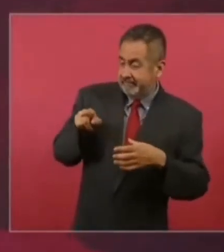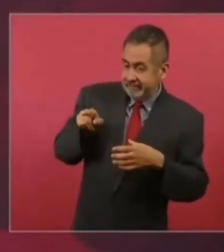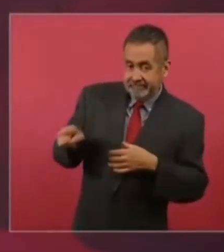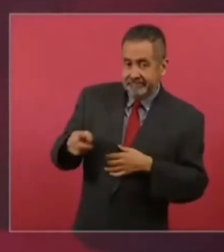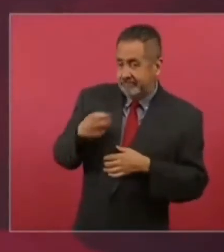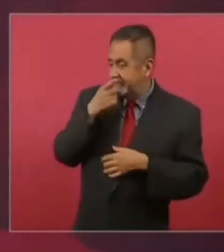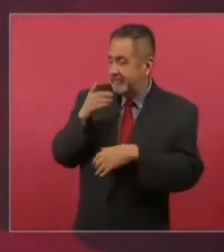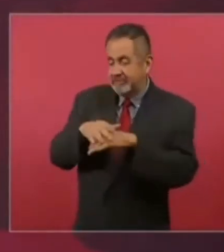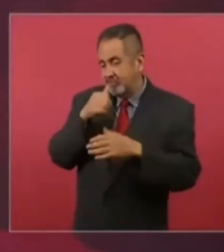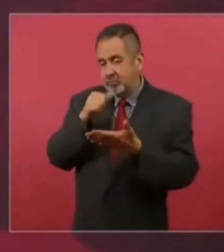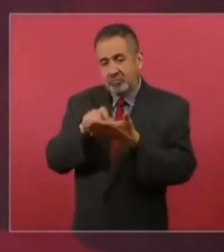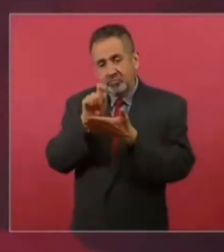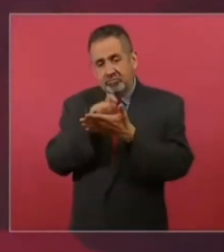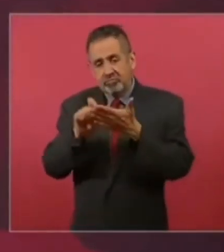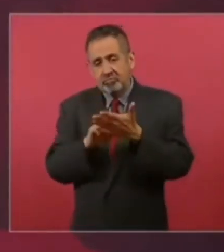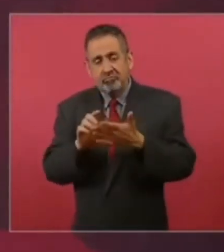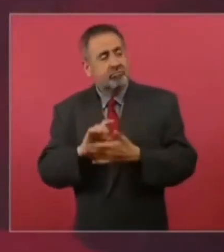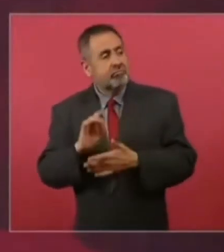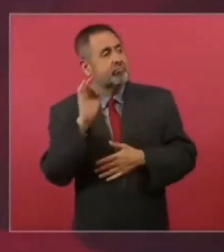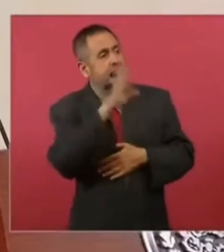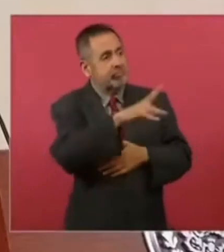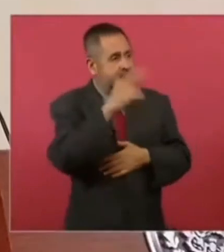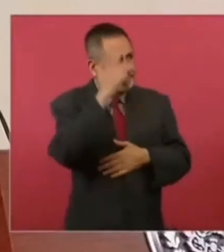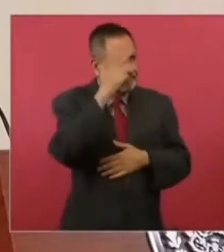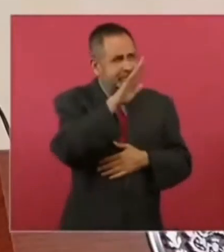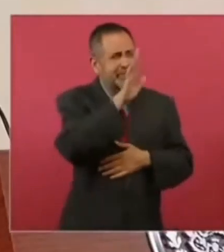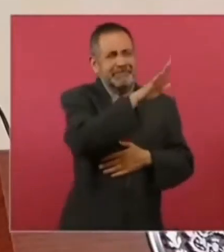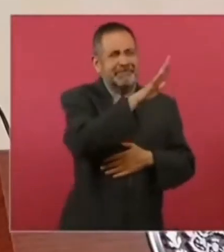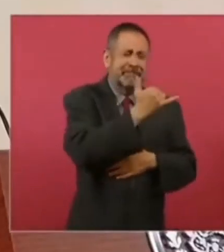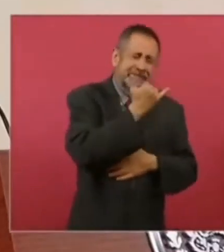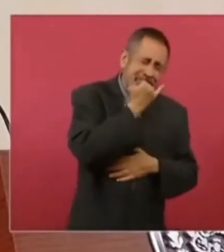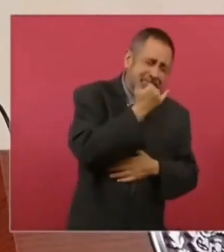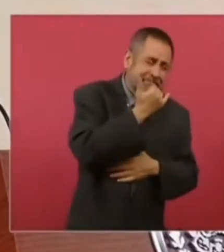le escribía a Porfirio: nos da mucha pena